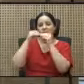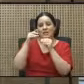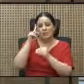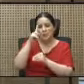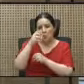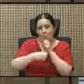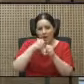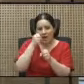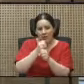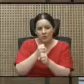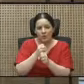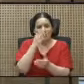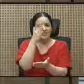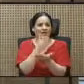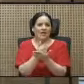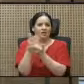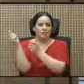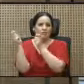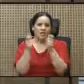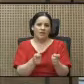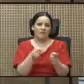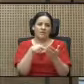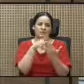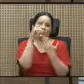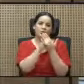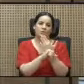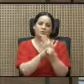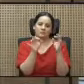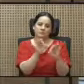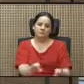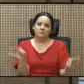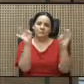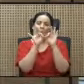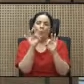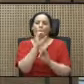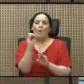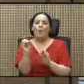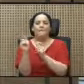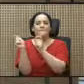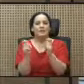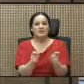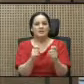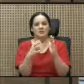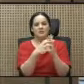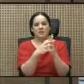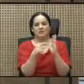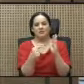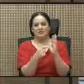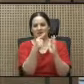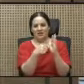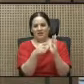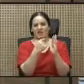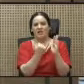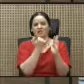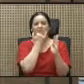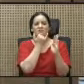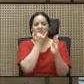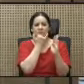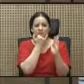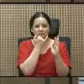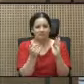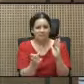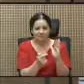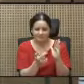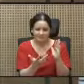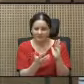de convocar estos asuntos tan importantes o presentando textos con errores inconcebibles, en donde ponen